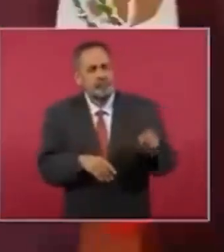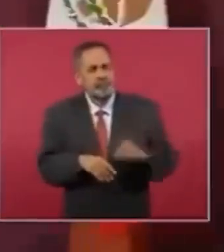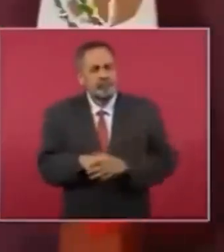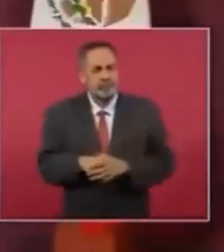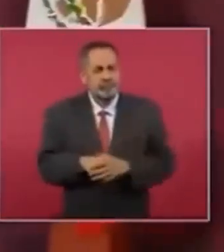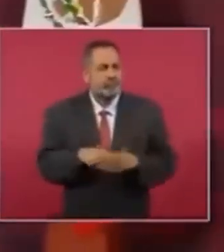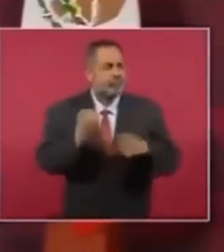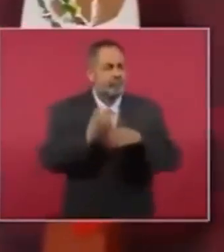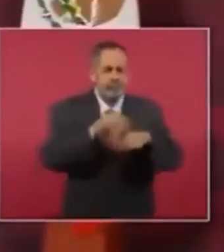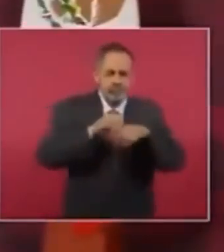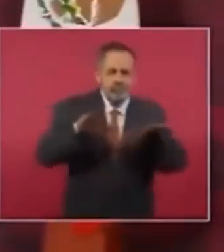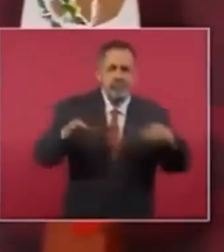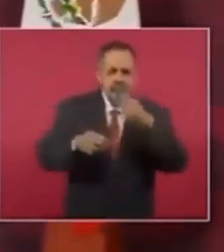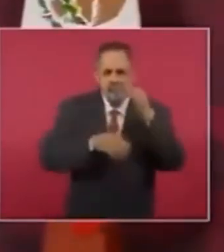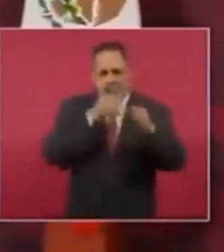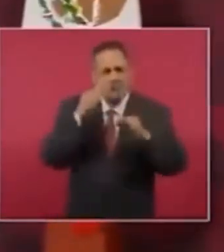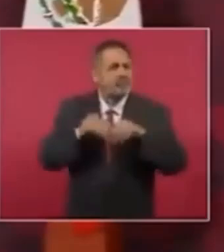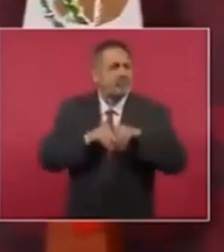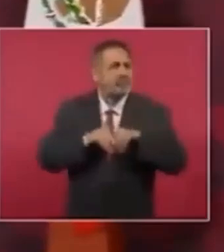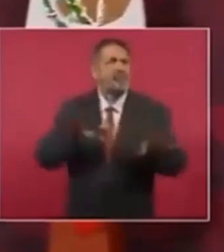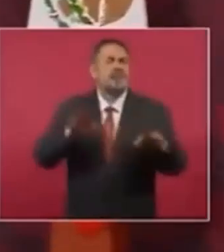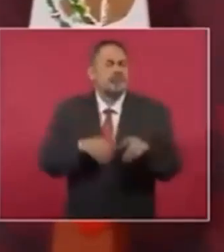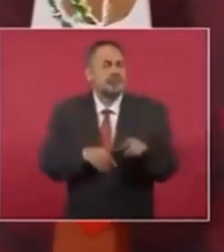dio a conocer